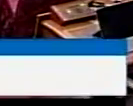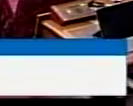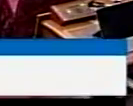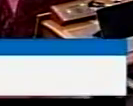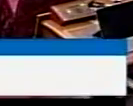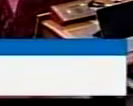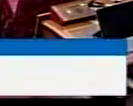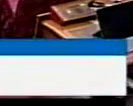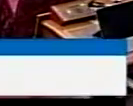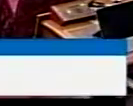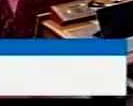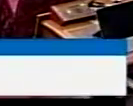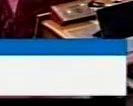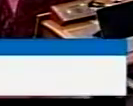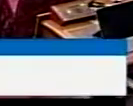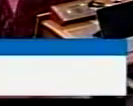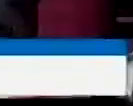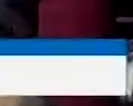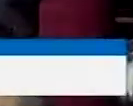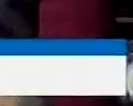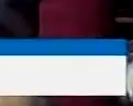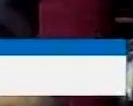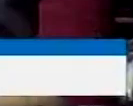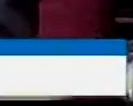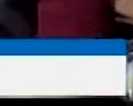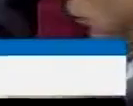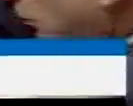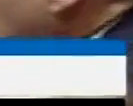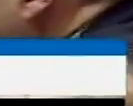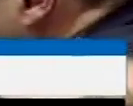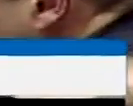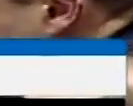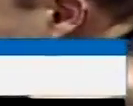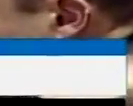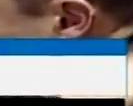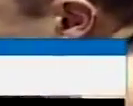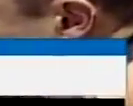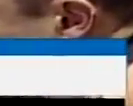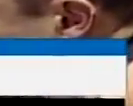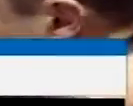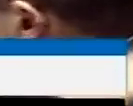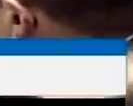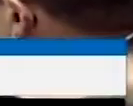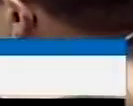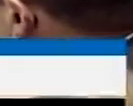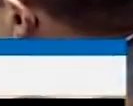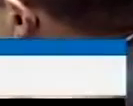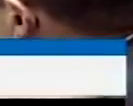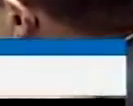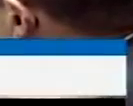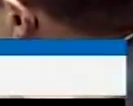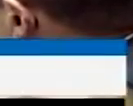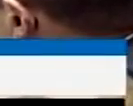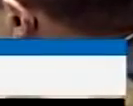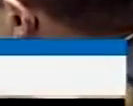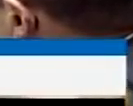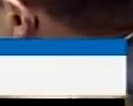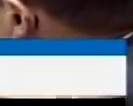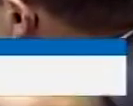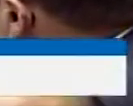Ticona. Con relación a la pregunta del congresista Gino Costa, en este momento no tenemos